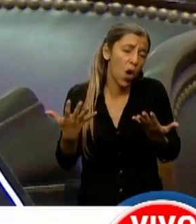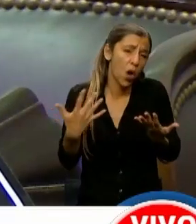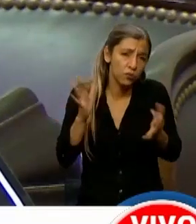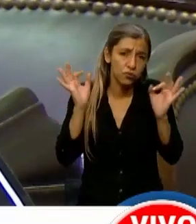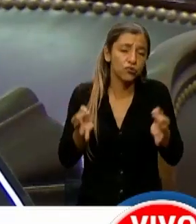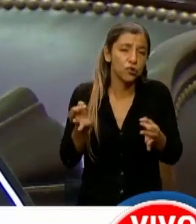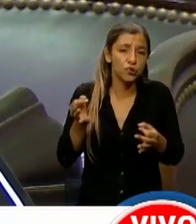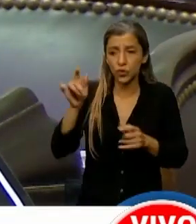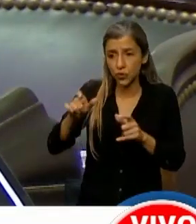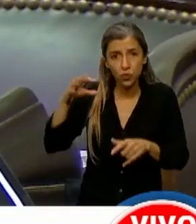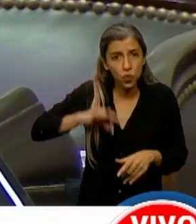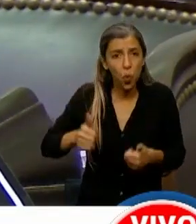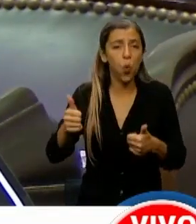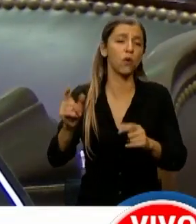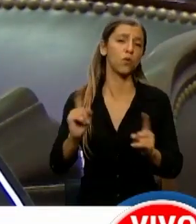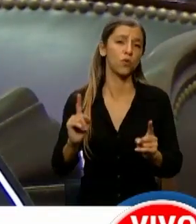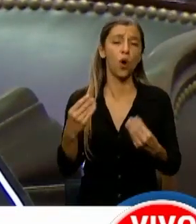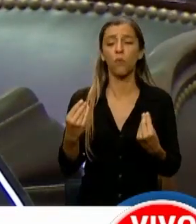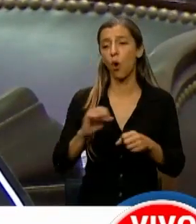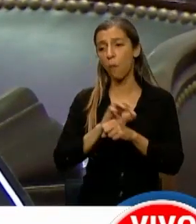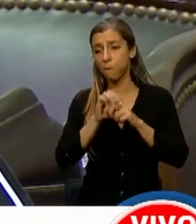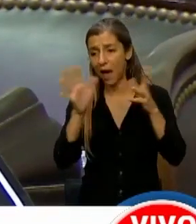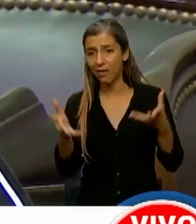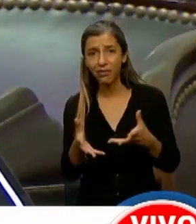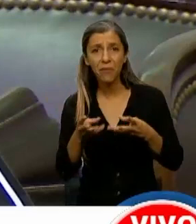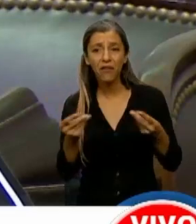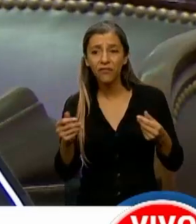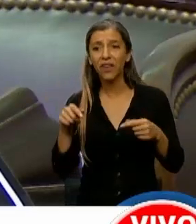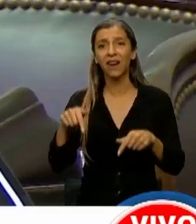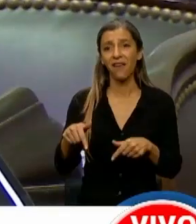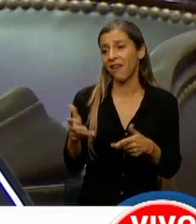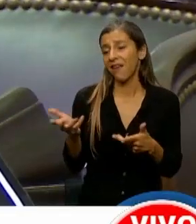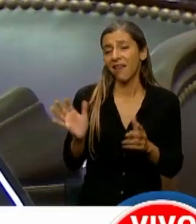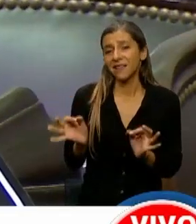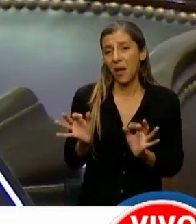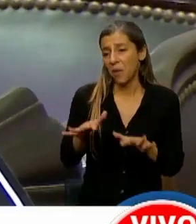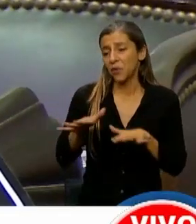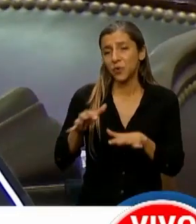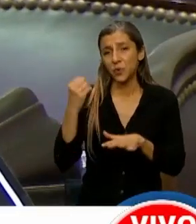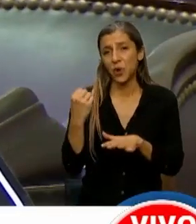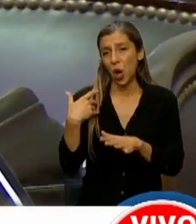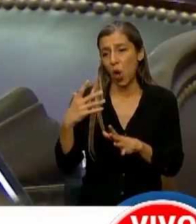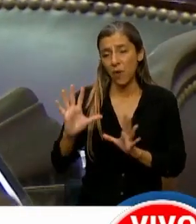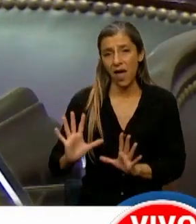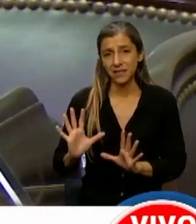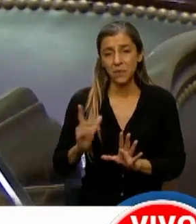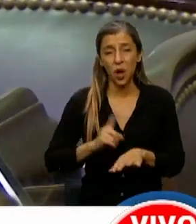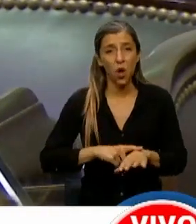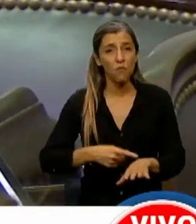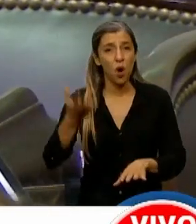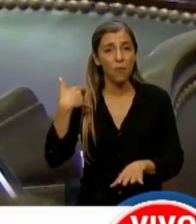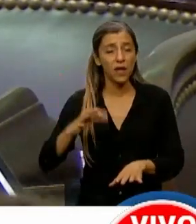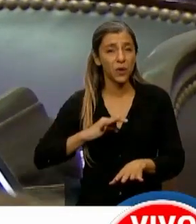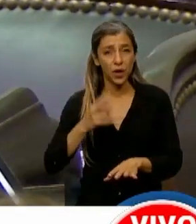pandemia. Pero cuando dejamos el gobierno en 2015, un jubilado ganaba $520.